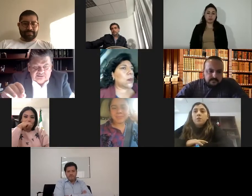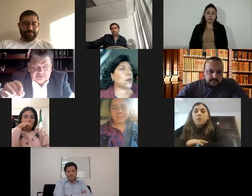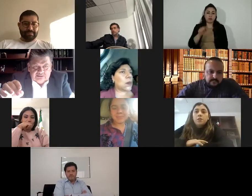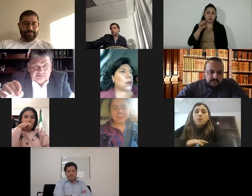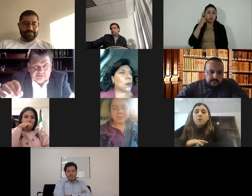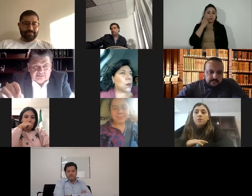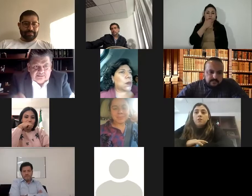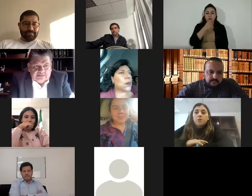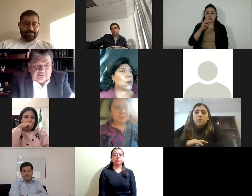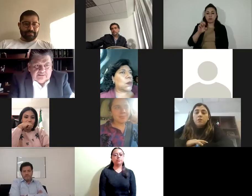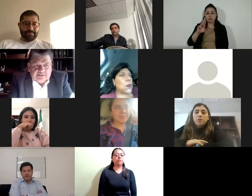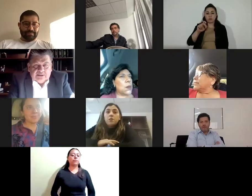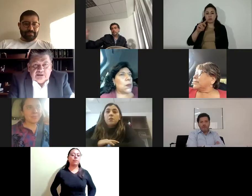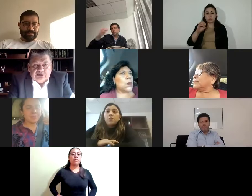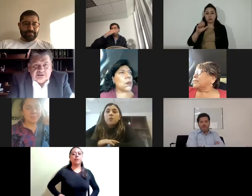Alarcón Jiménez.